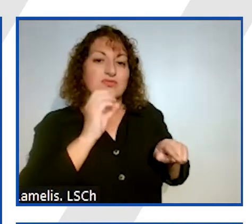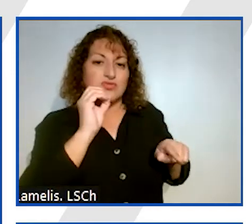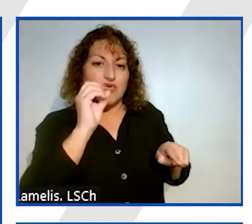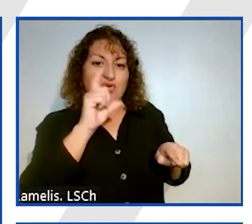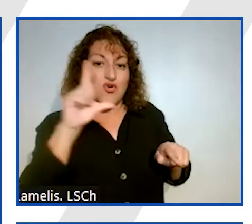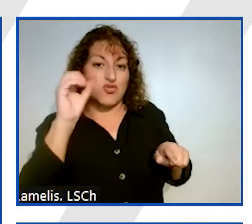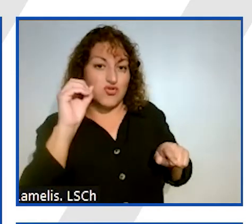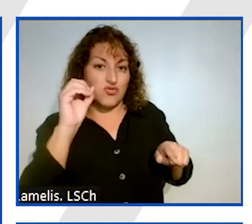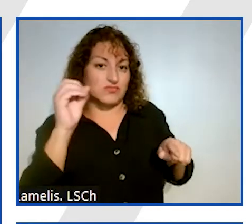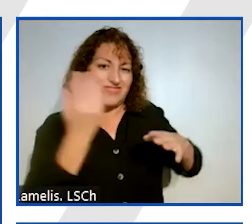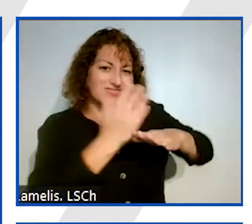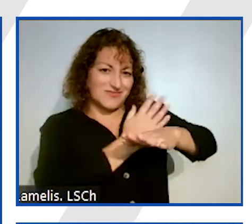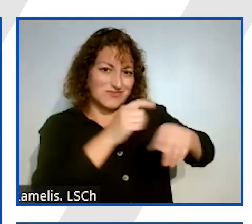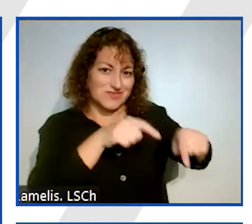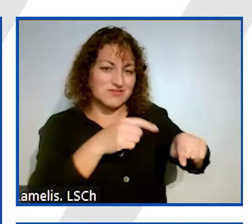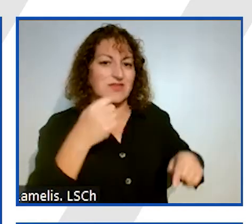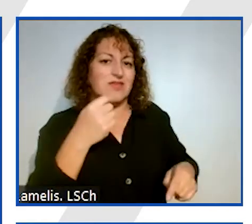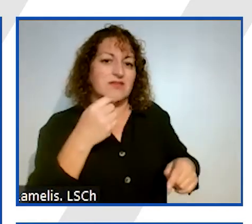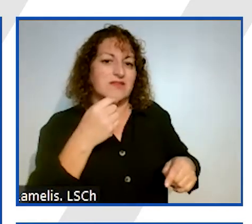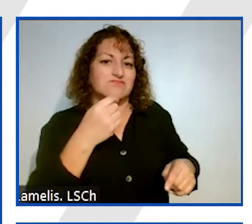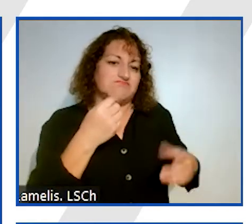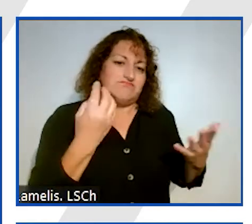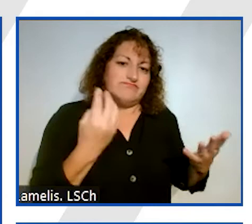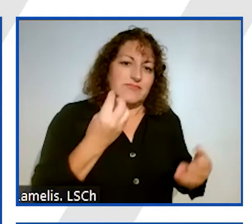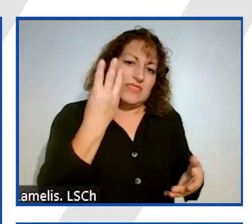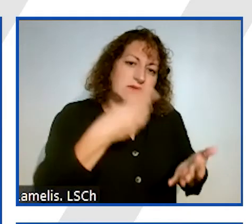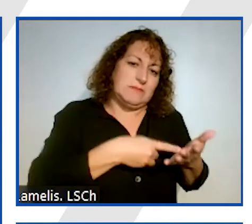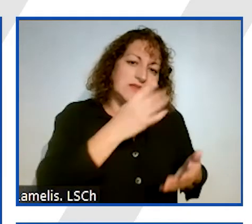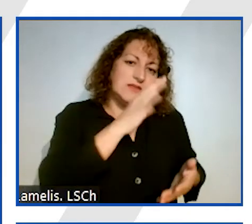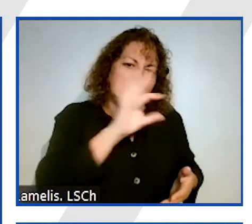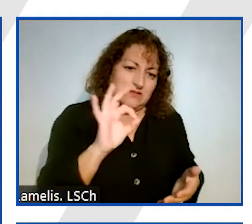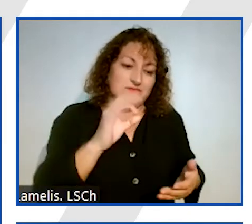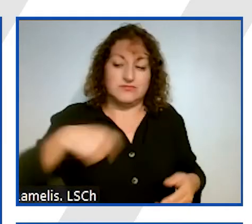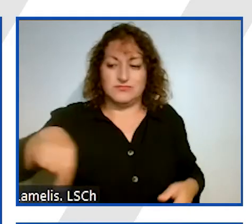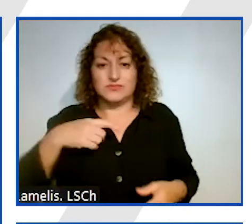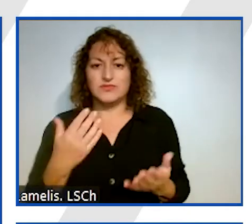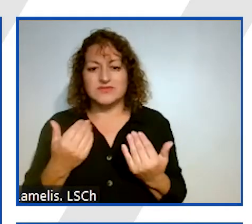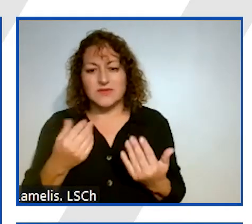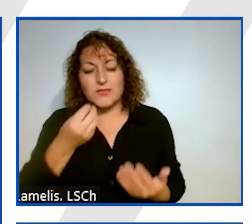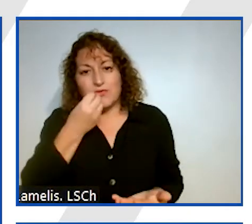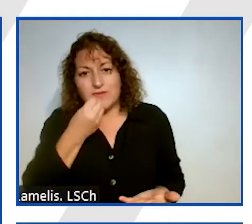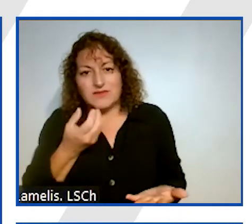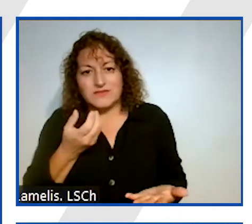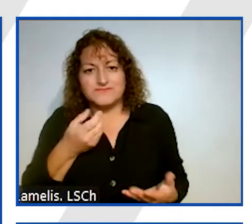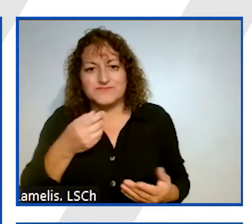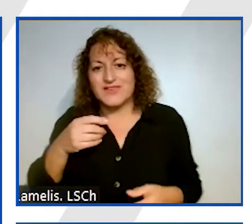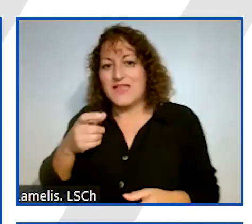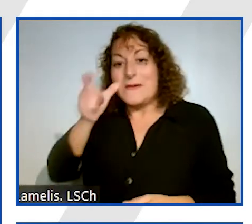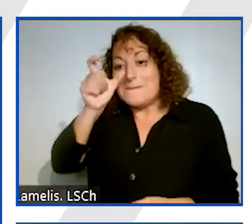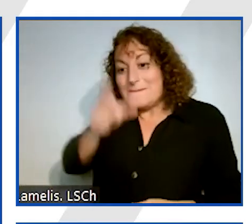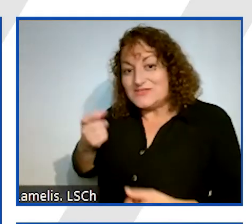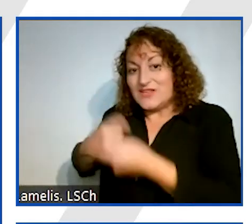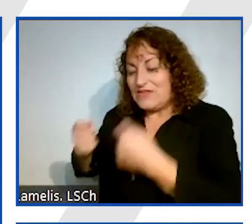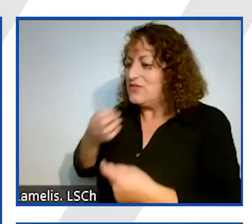final tengo que hacerlo rendir, el bolsillo, y tenemos que comer. Entonces ahí cuando el casero le dice, ya, prepárelo así, para